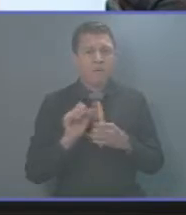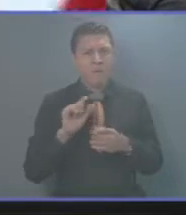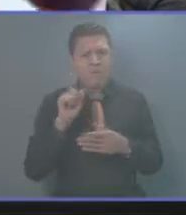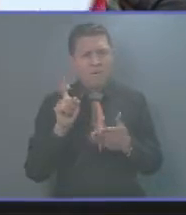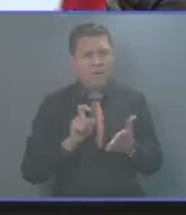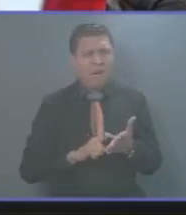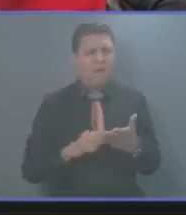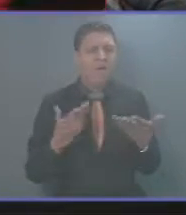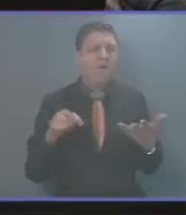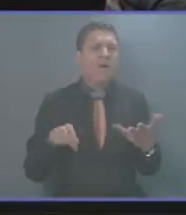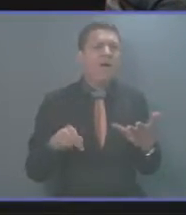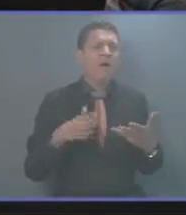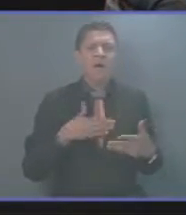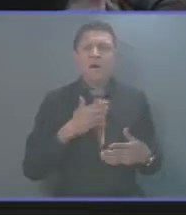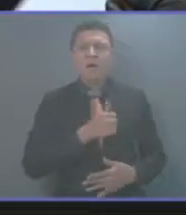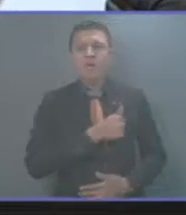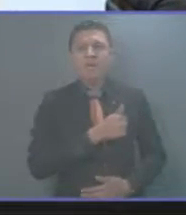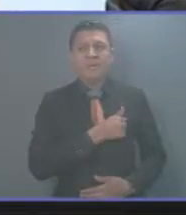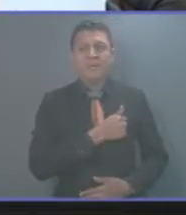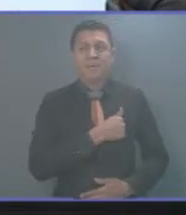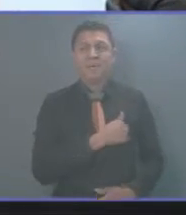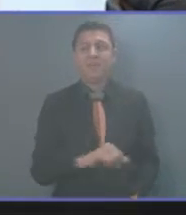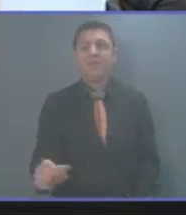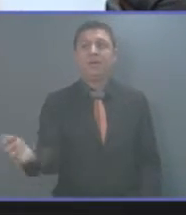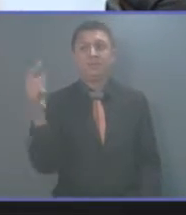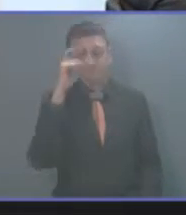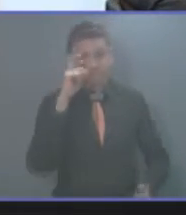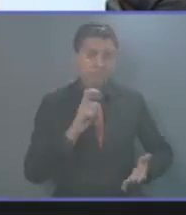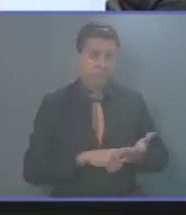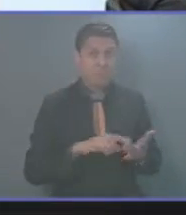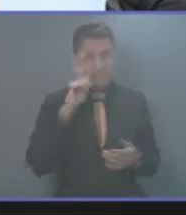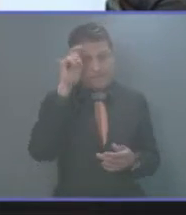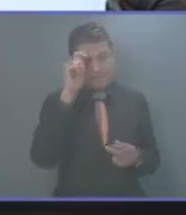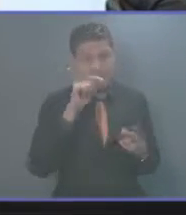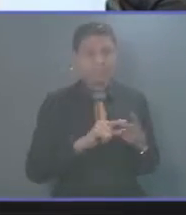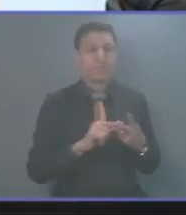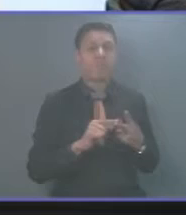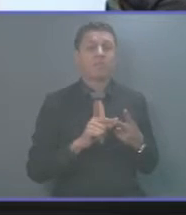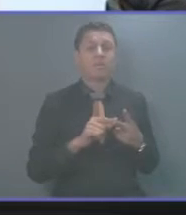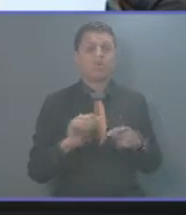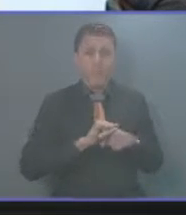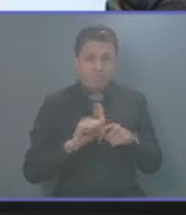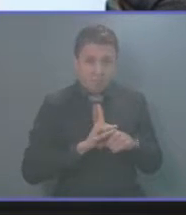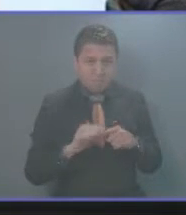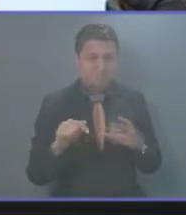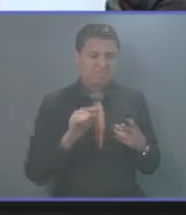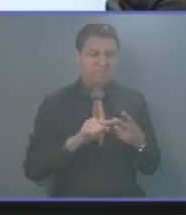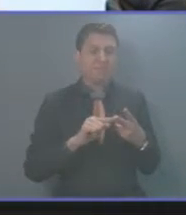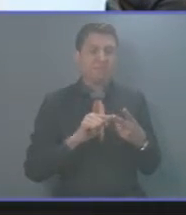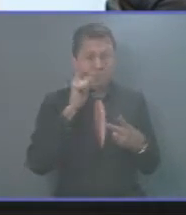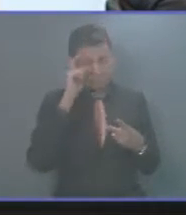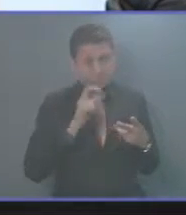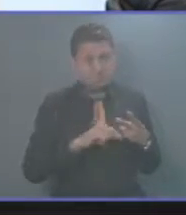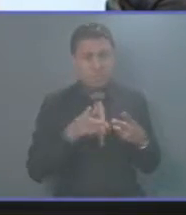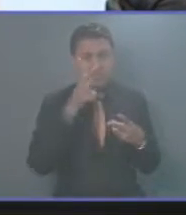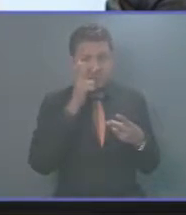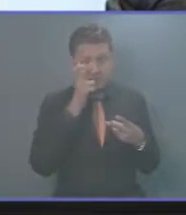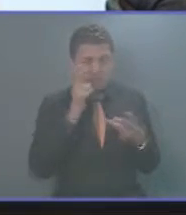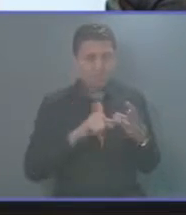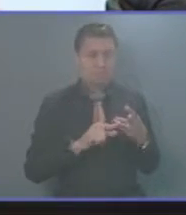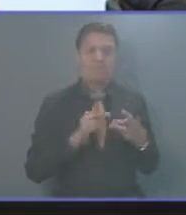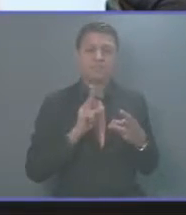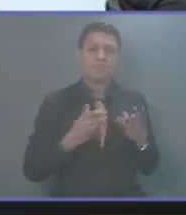ya que éstas tienen a su cargo la realización del exámenes teórico práctico y visual de igual manera en la iniciativa